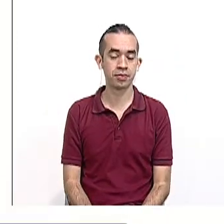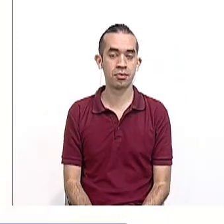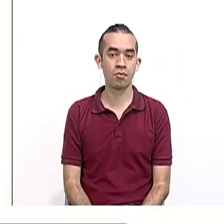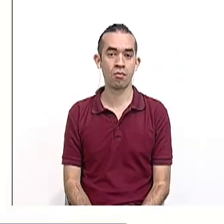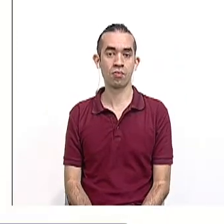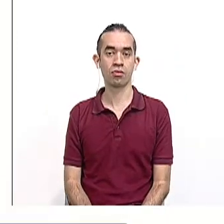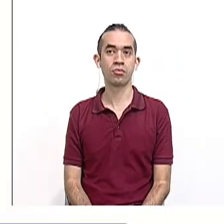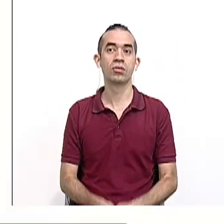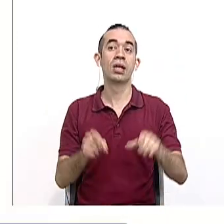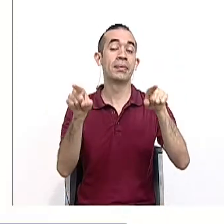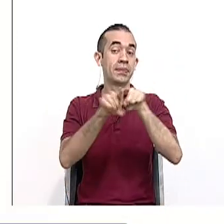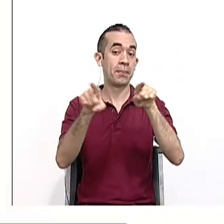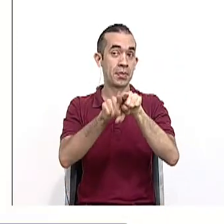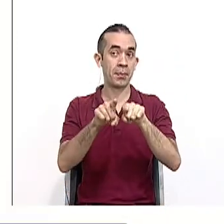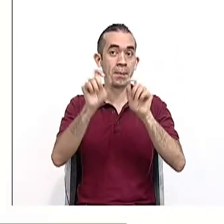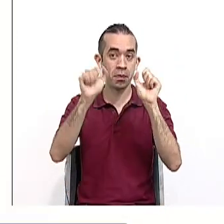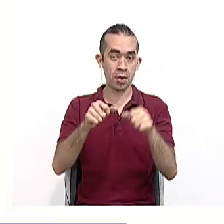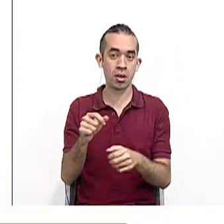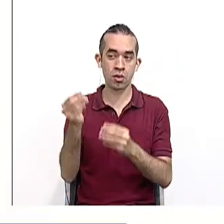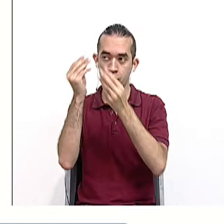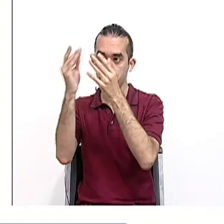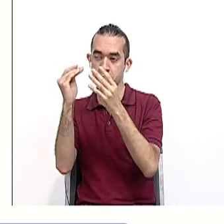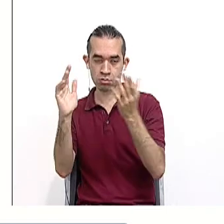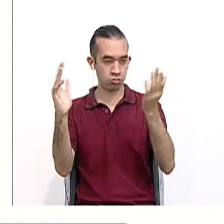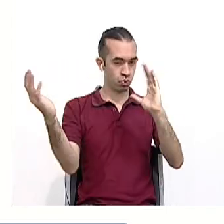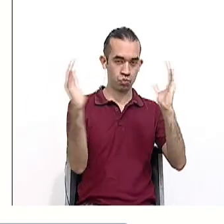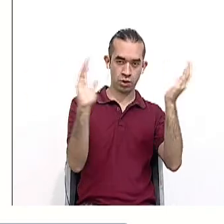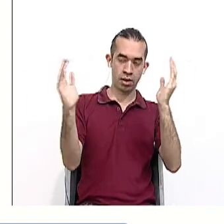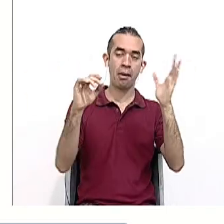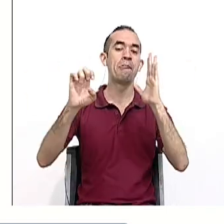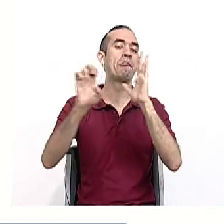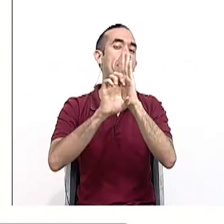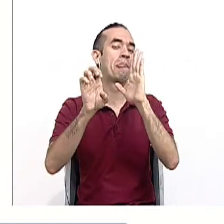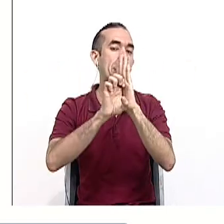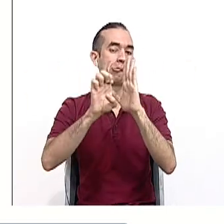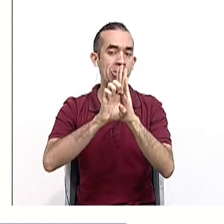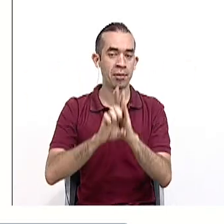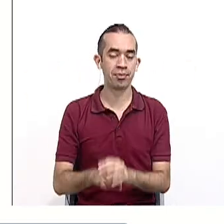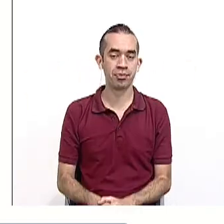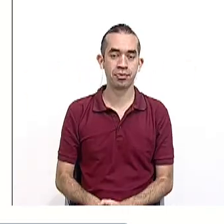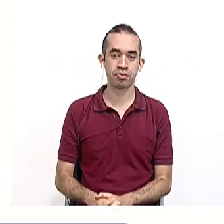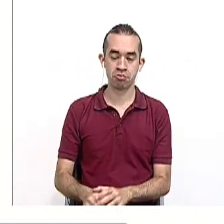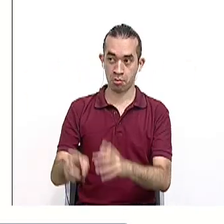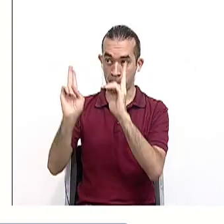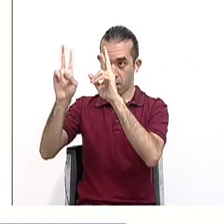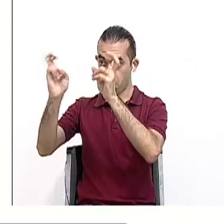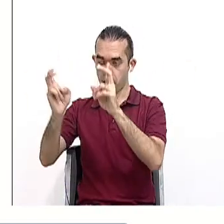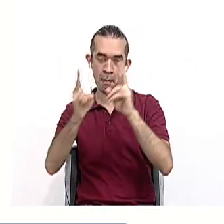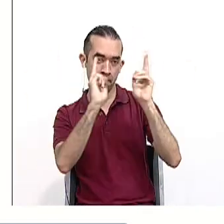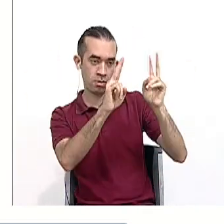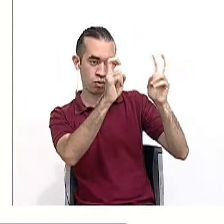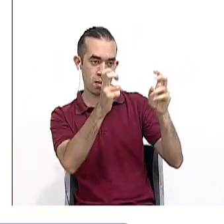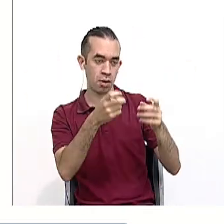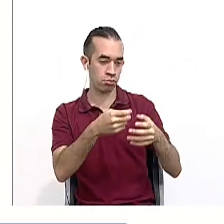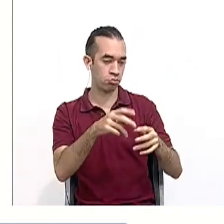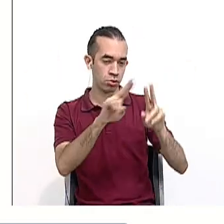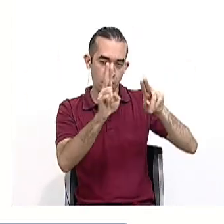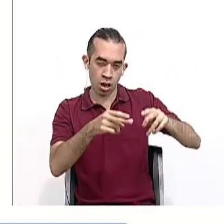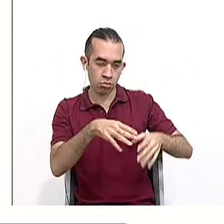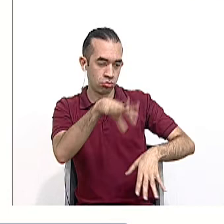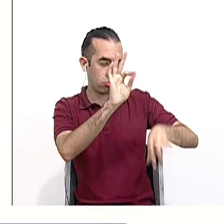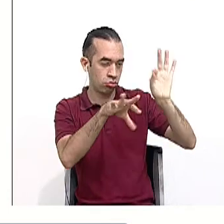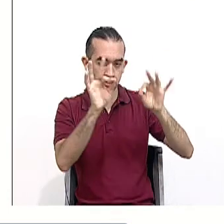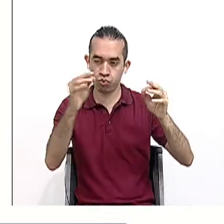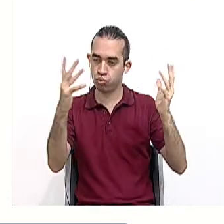También podemos corroborar la información. Por ejemplo, buscar otros lugares, otros textos que hablen sobre